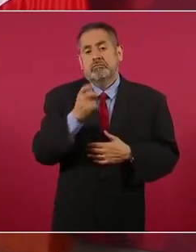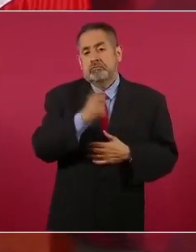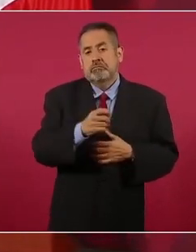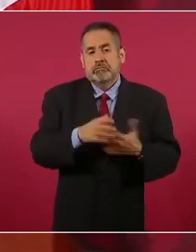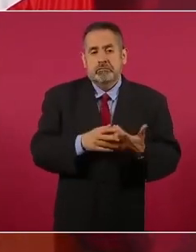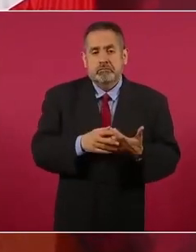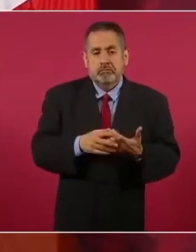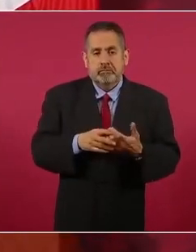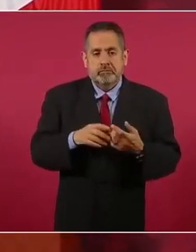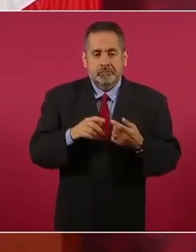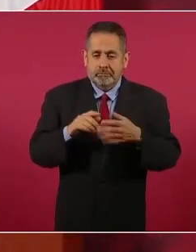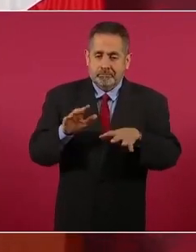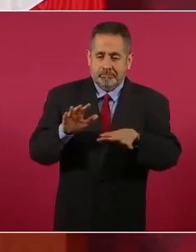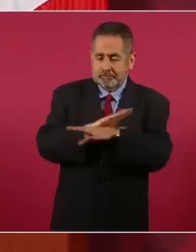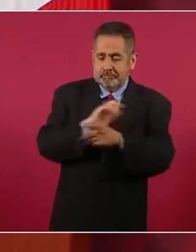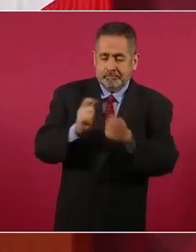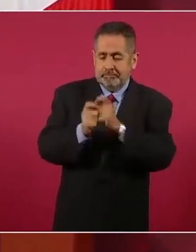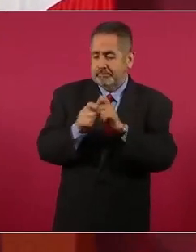con la reforma electoral